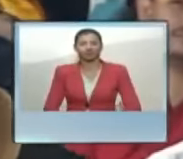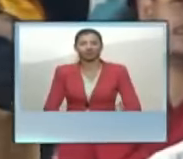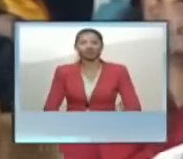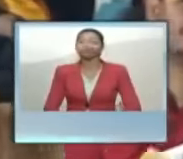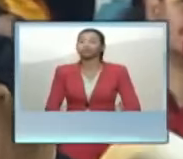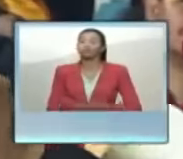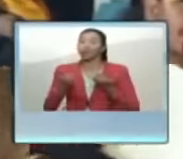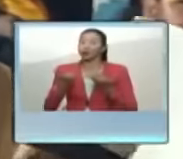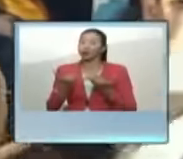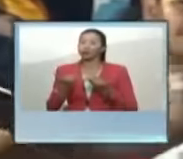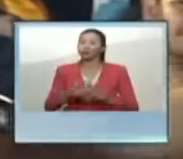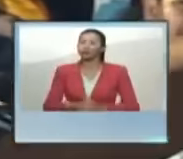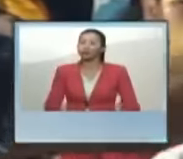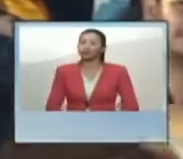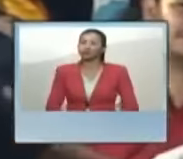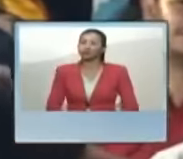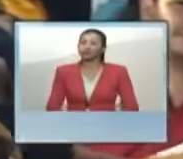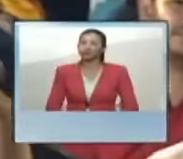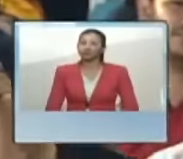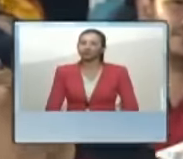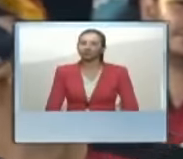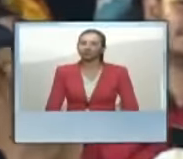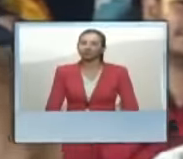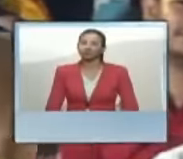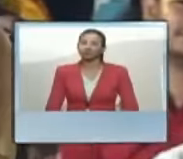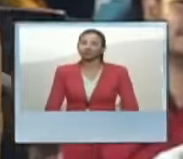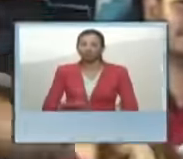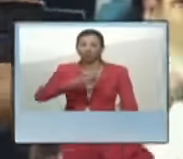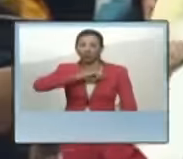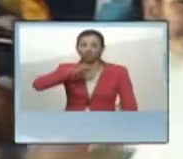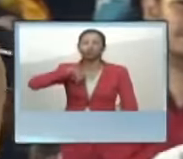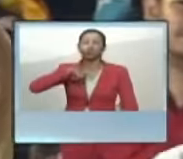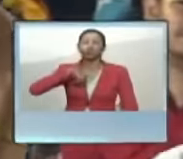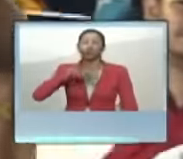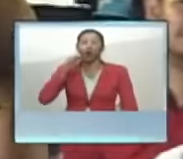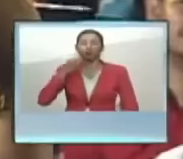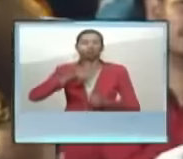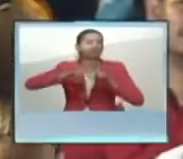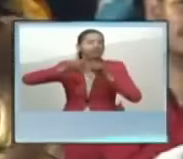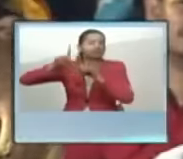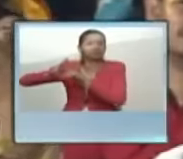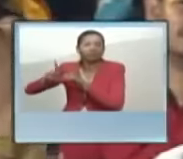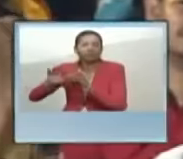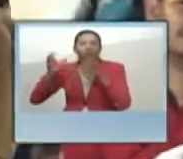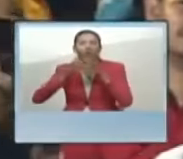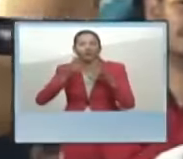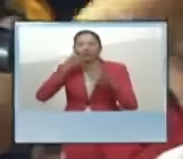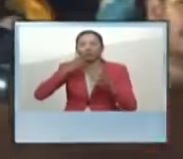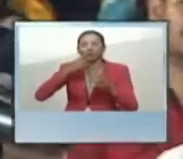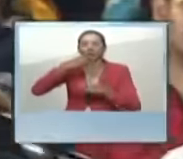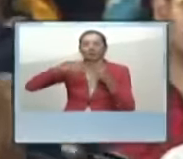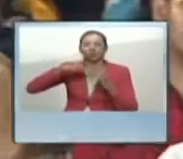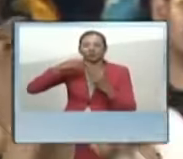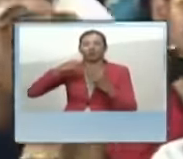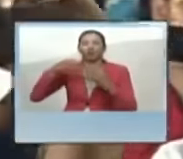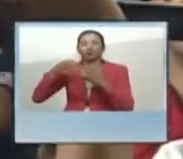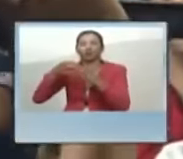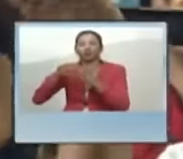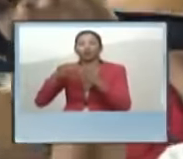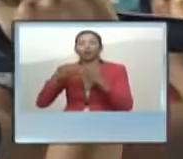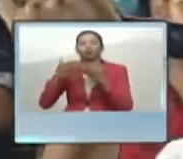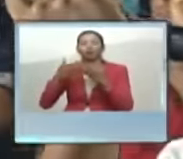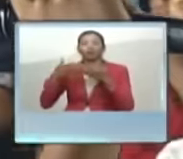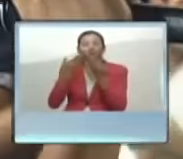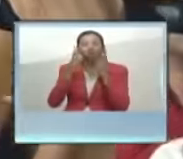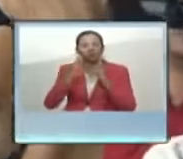Ahora bien, dentro de la juventud, presidente, también tenemos una amplia diversidad, los partidos políticos revolucionarios, los movimientos estudiantiles,